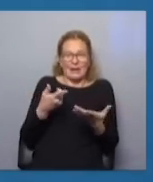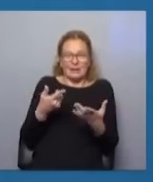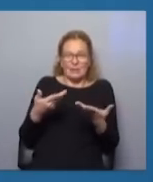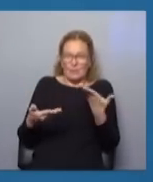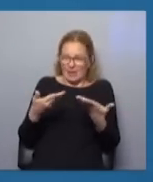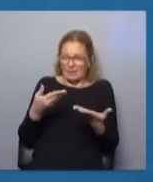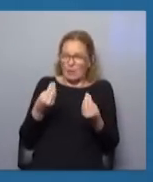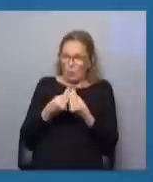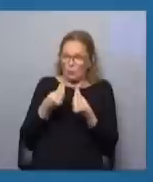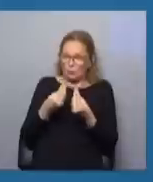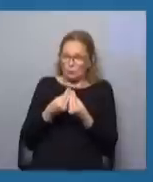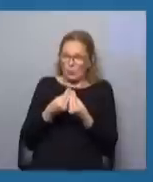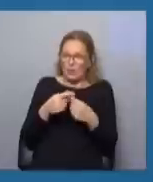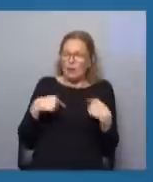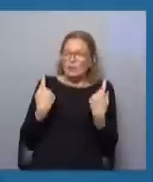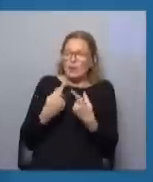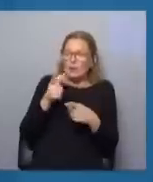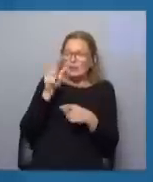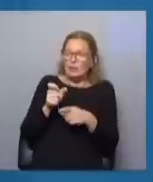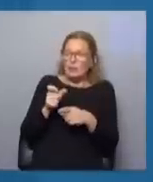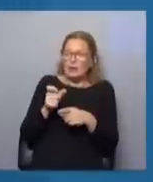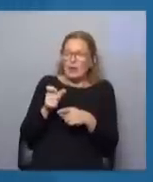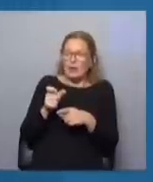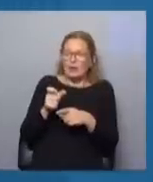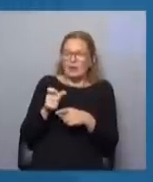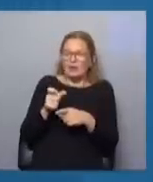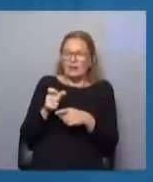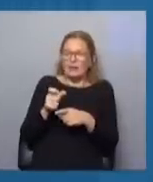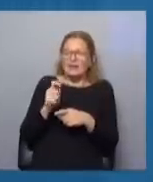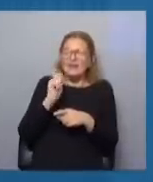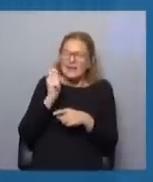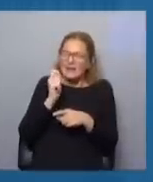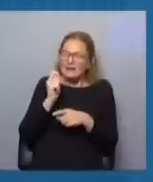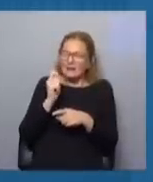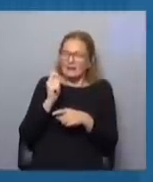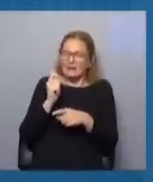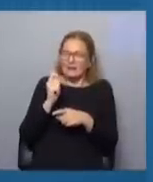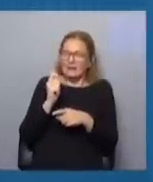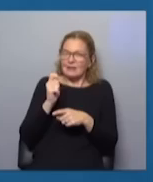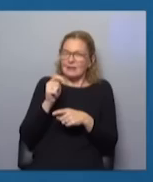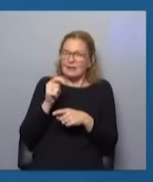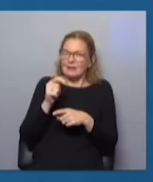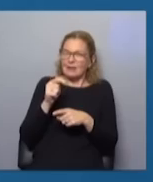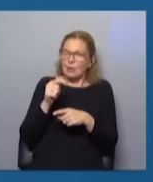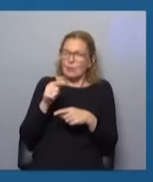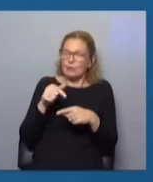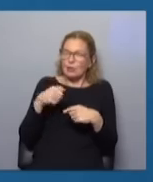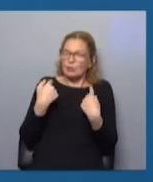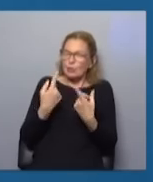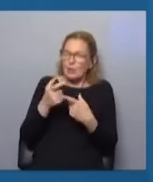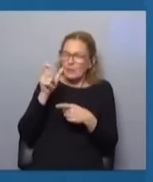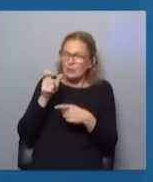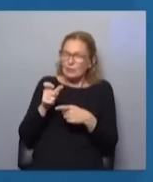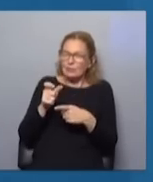pesa mucho para la ciudadanía yo creo que pesa mucho el quien quizá en esa parte de la ciudadanía que